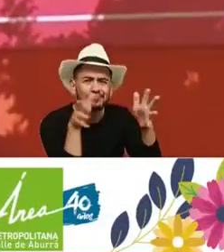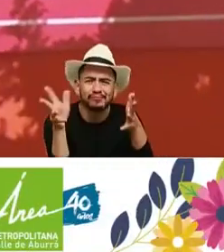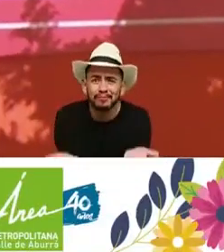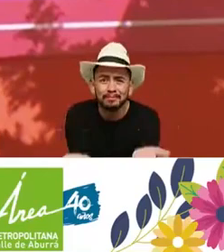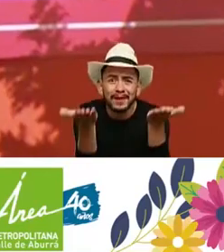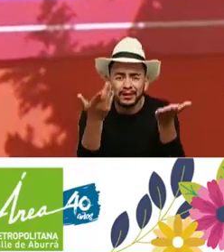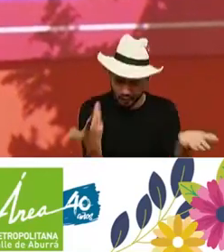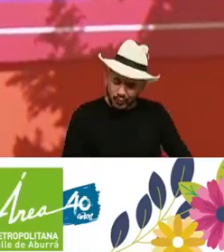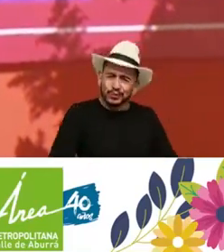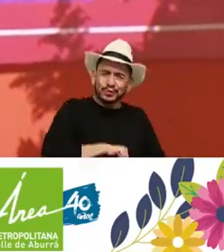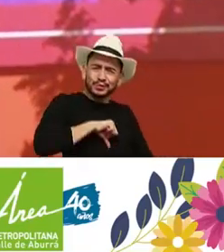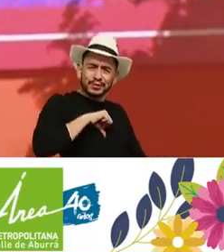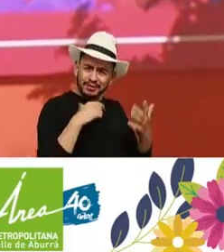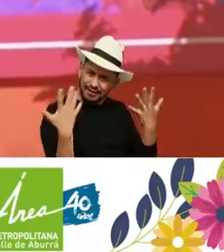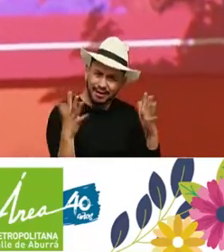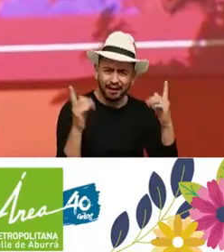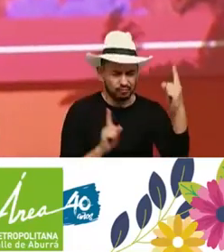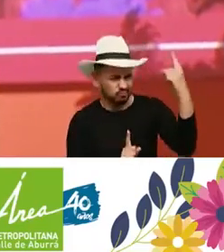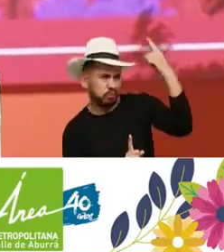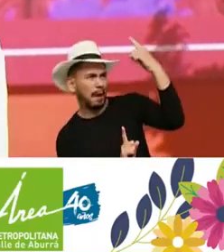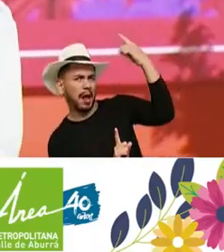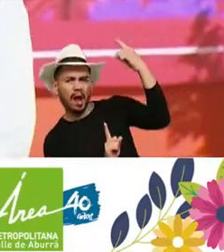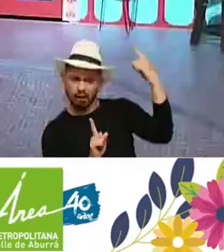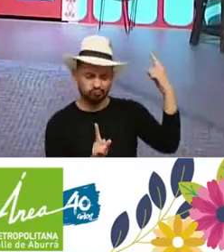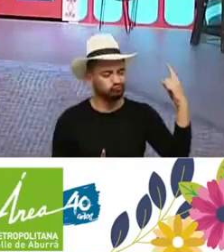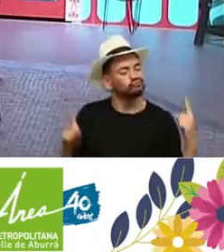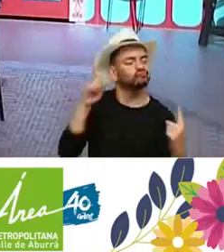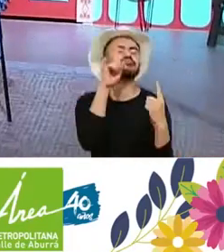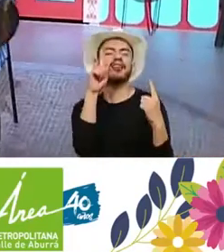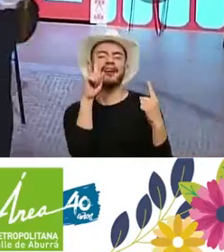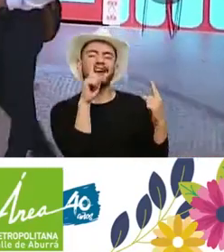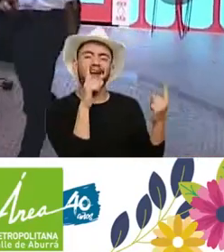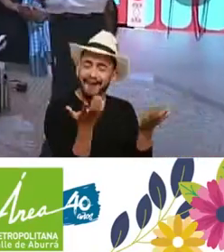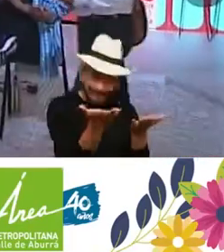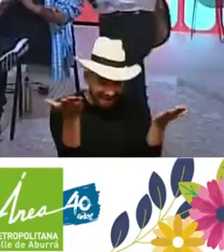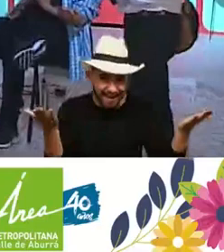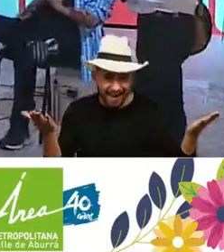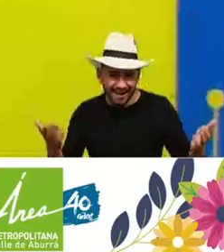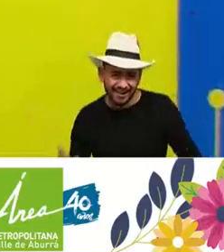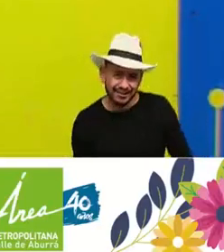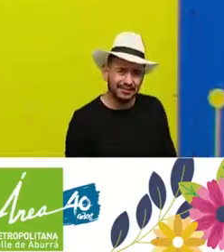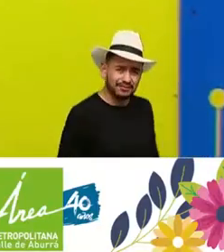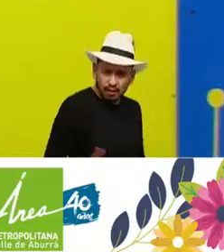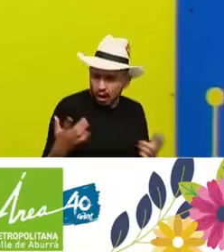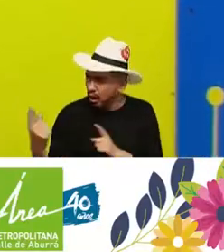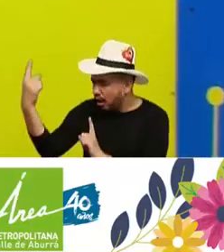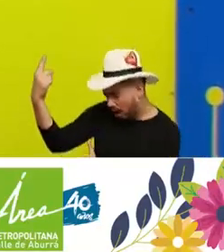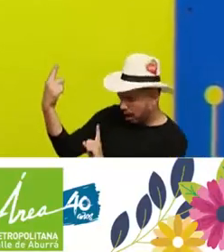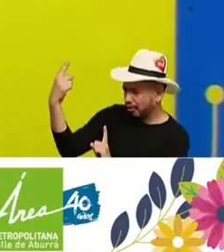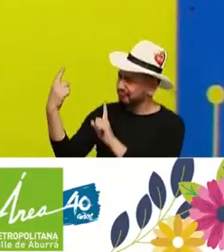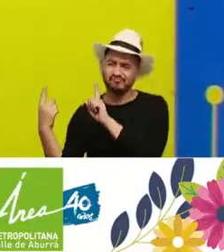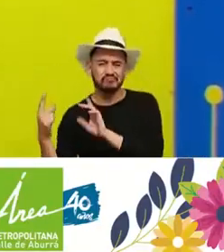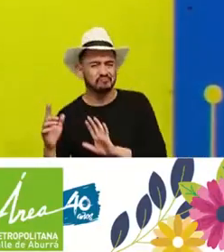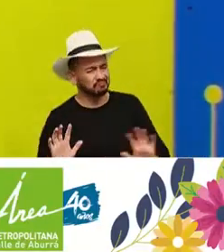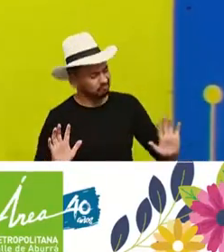el alumno no superará al maestro. Y no pienso superarlo, eso